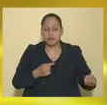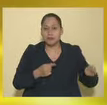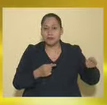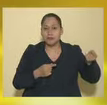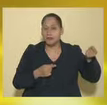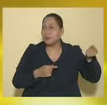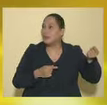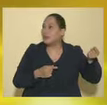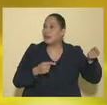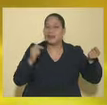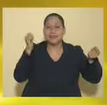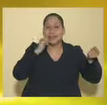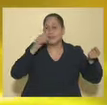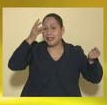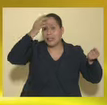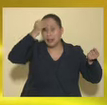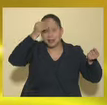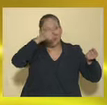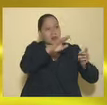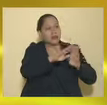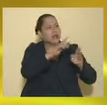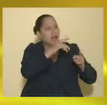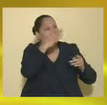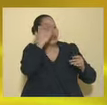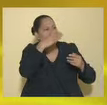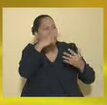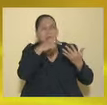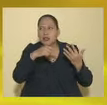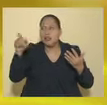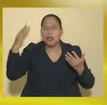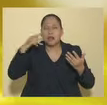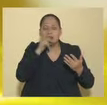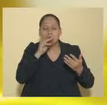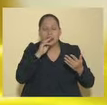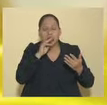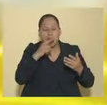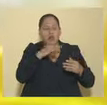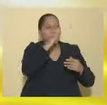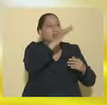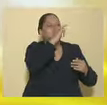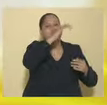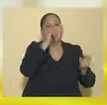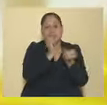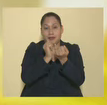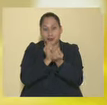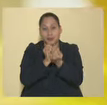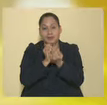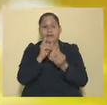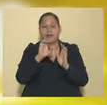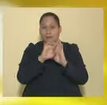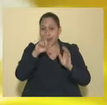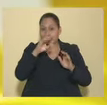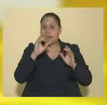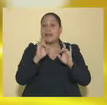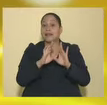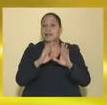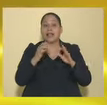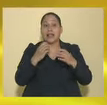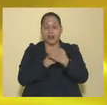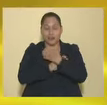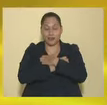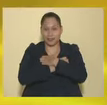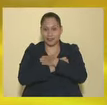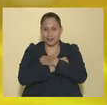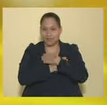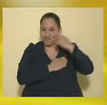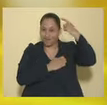el mundo. Sí. Pero fíjate qué grave, más aún, fíjate. Podemos tener que, de repente, la educación inconsciente no nada más